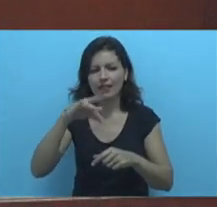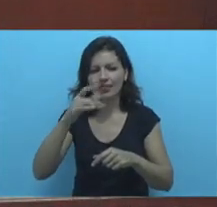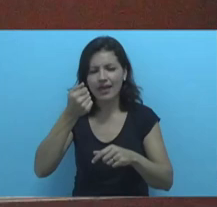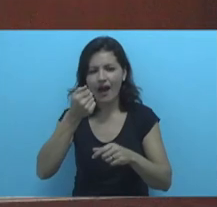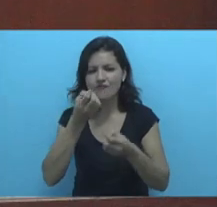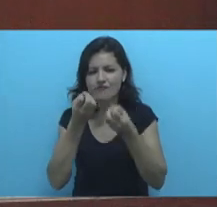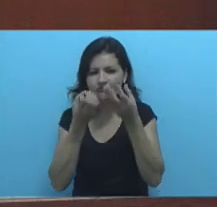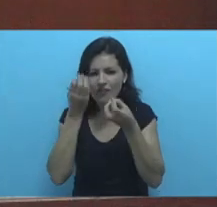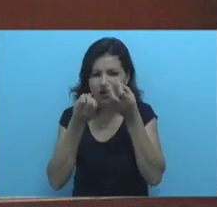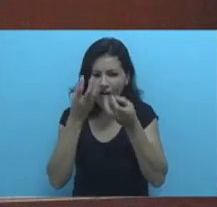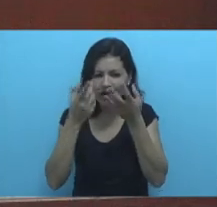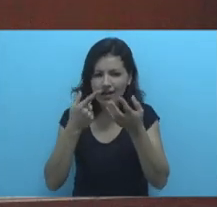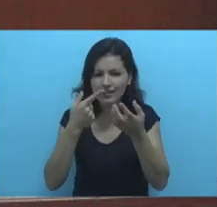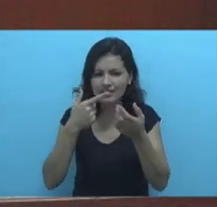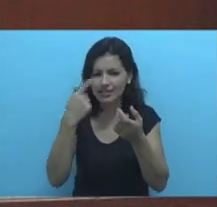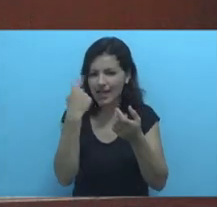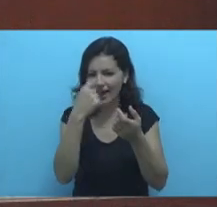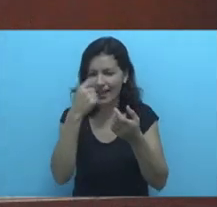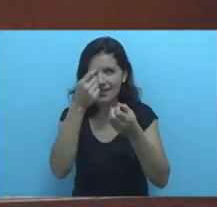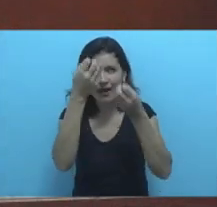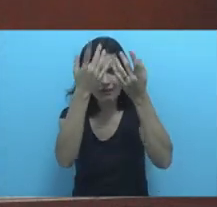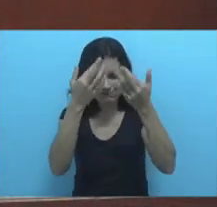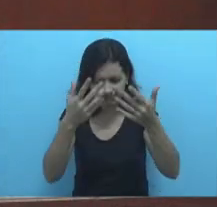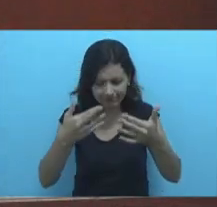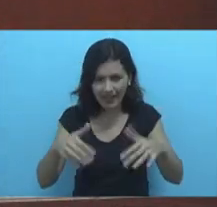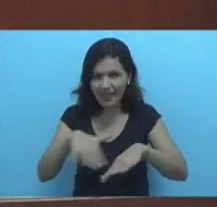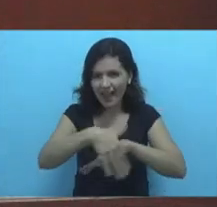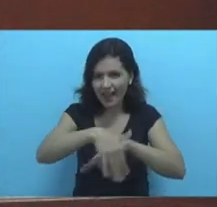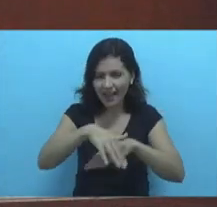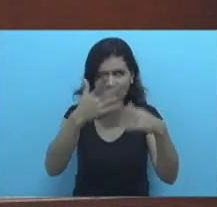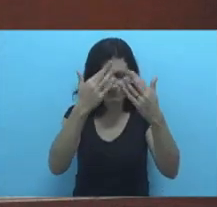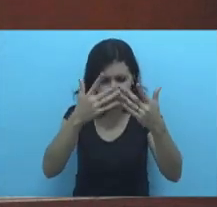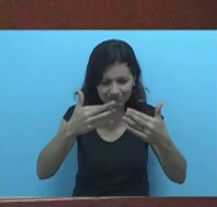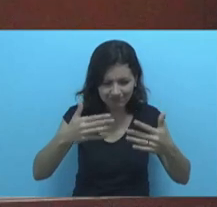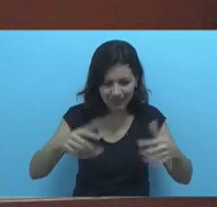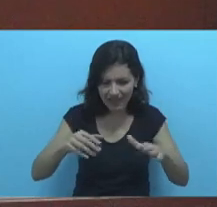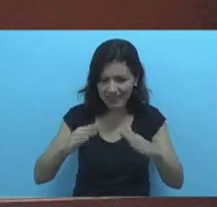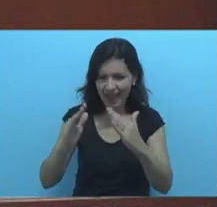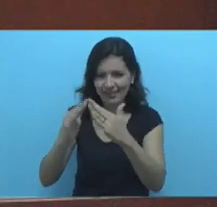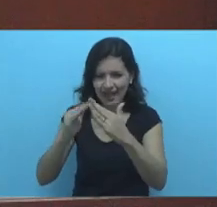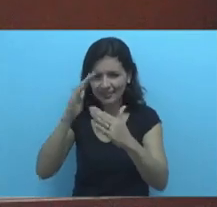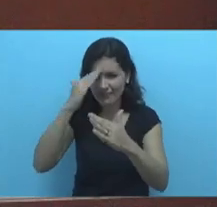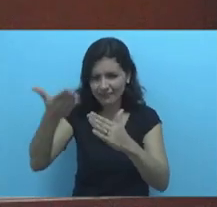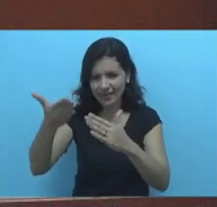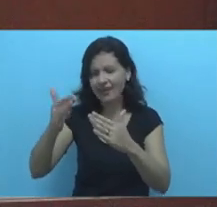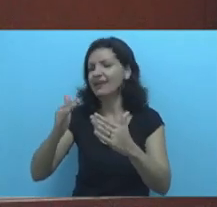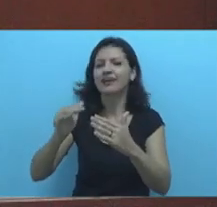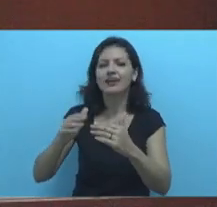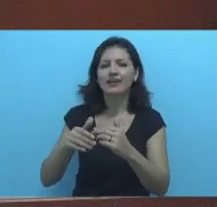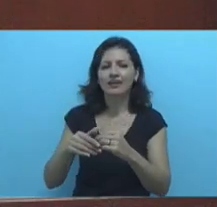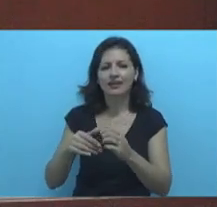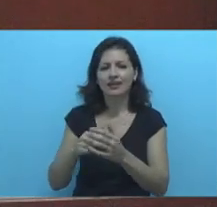a debatir lo que estaba pasando en el país y a planificar las pocas cosas que podíamos